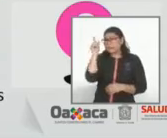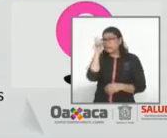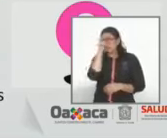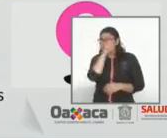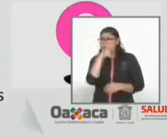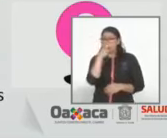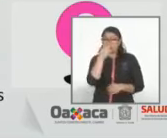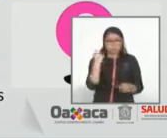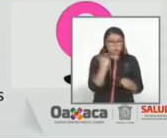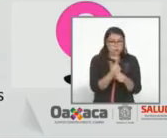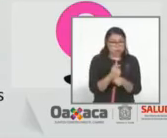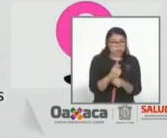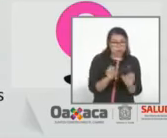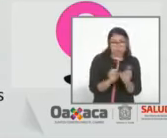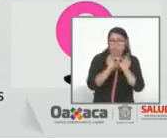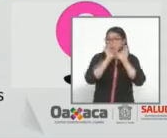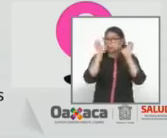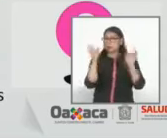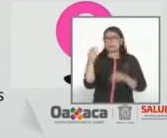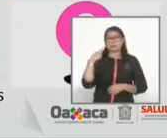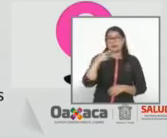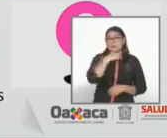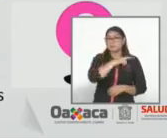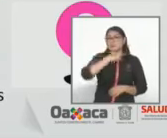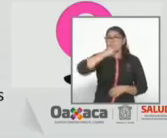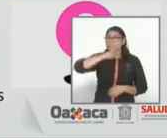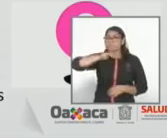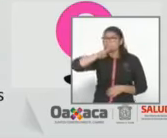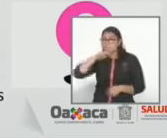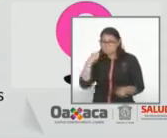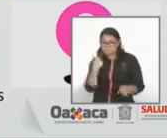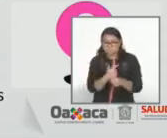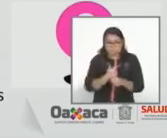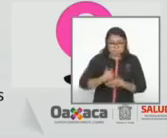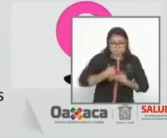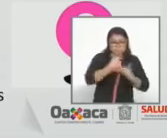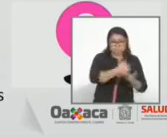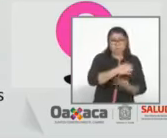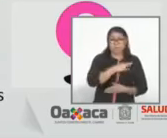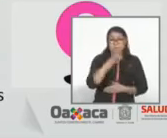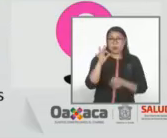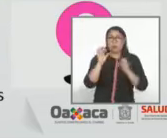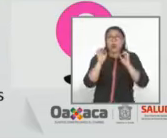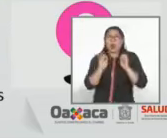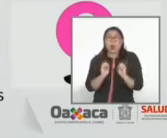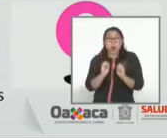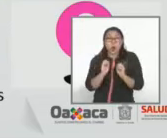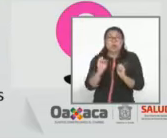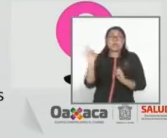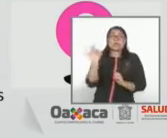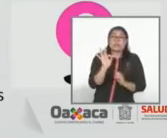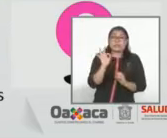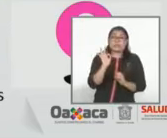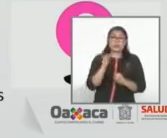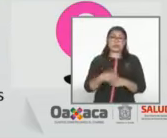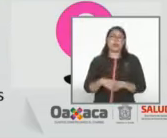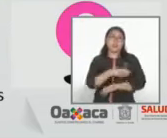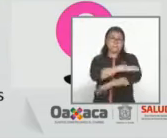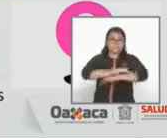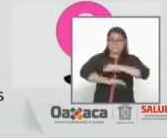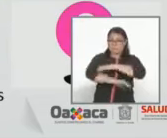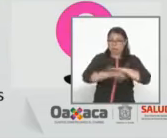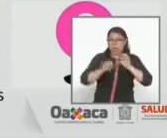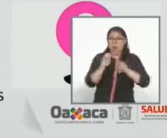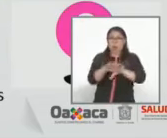de alarma que los padres deben tomar en cuenta. Otro es que tengan movimientos involuntarios de las extremidades. Puede ser